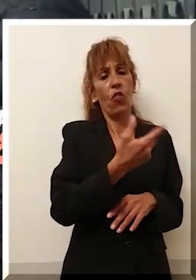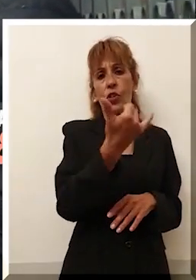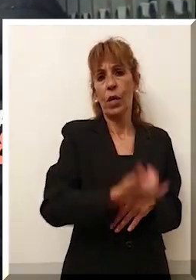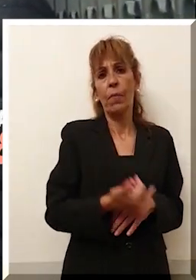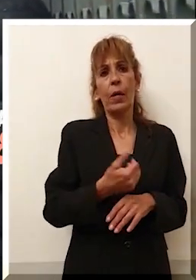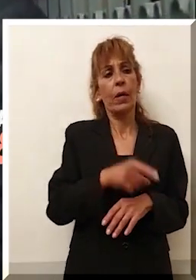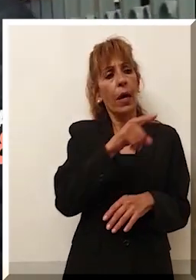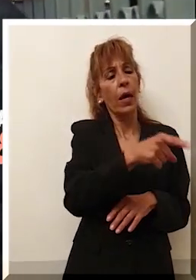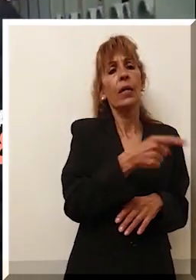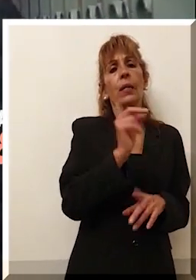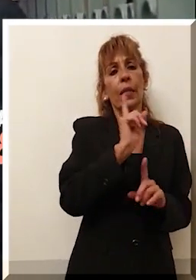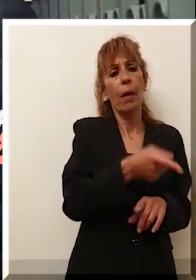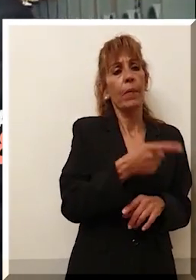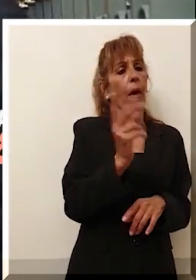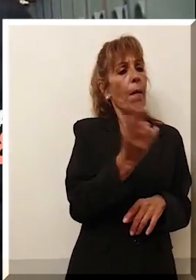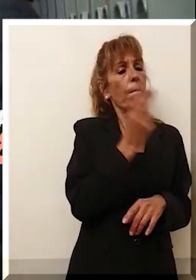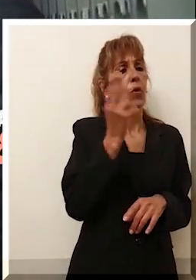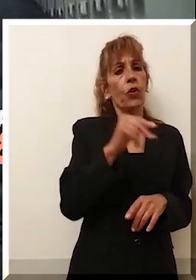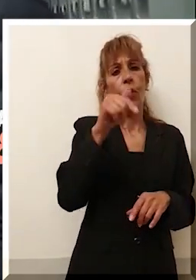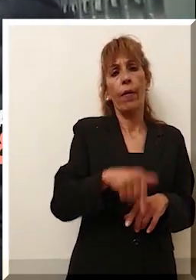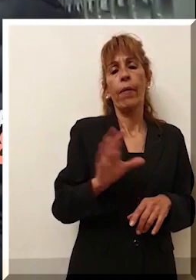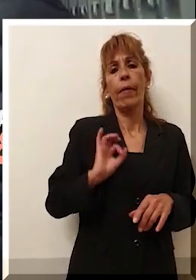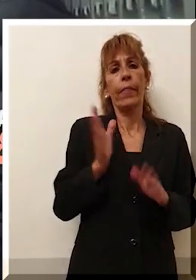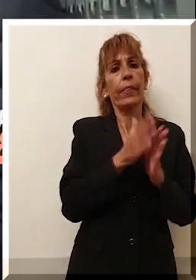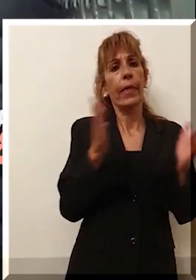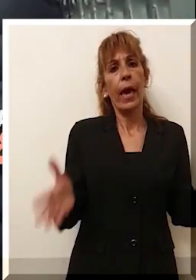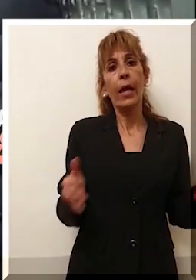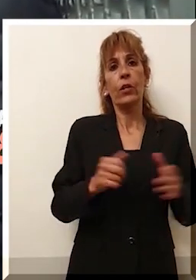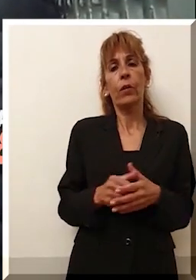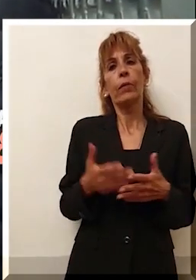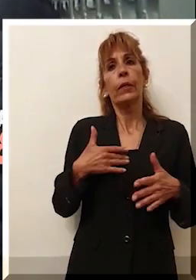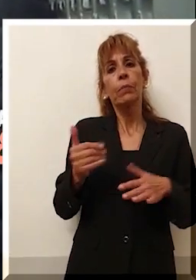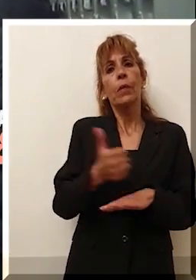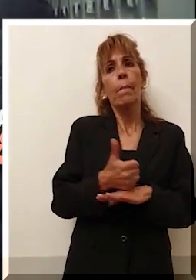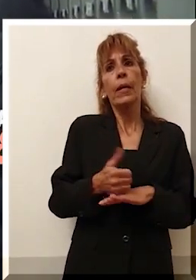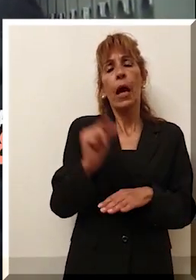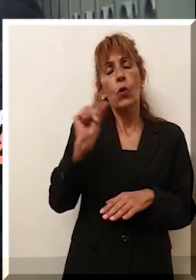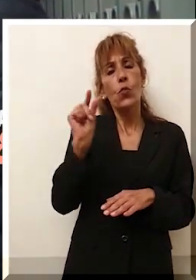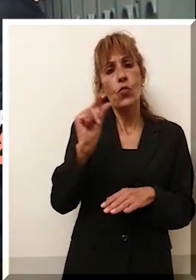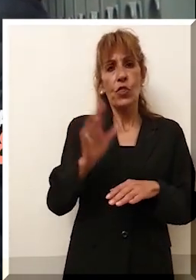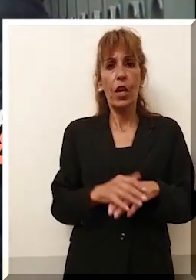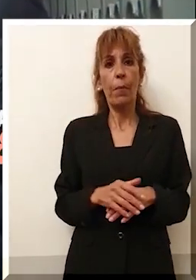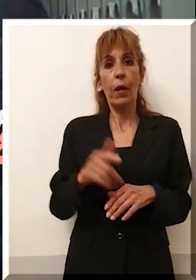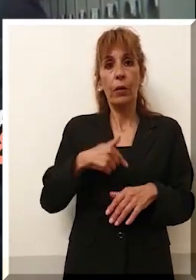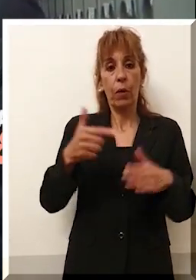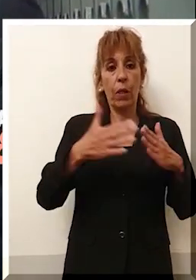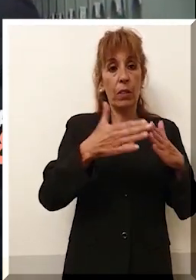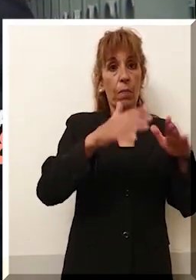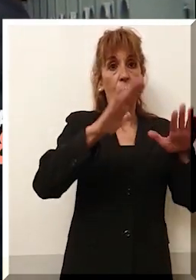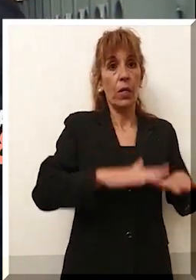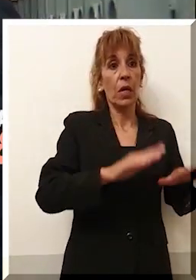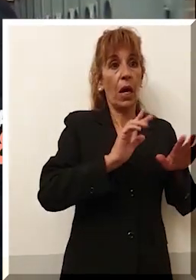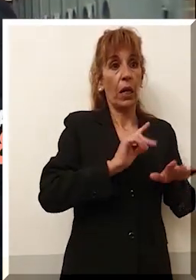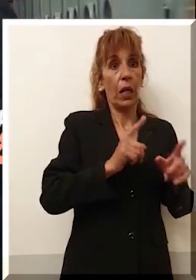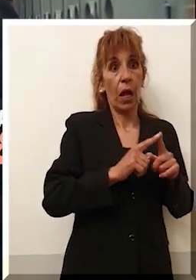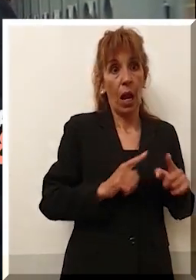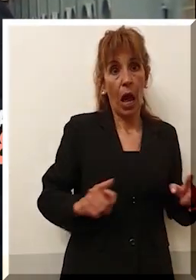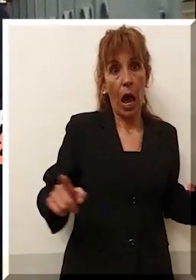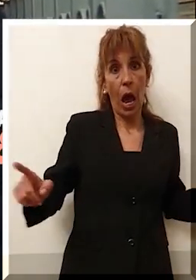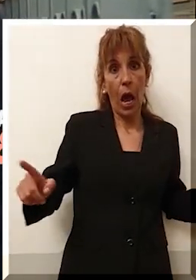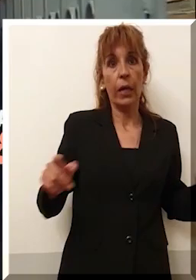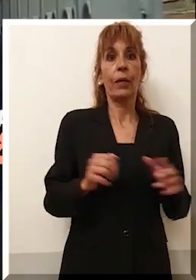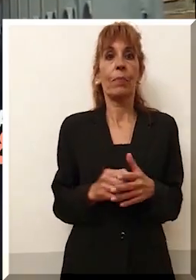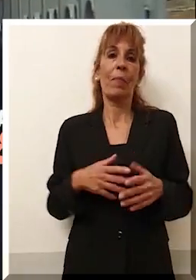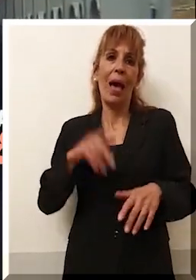de ella también falleció este año. Nos quisimos dar un tiempo y como se sigue estirando la cuarentena, la verdad que es muy lindo tener